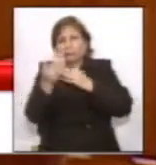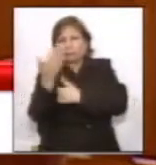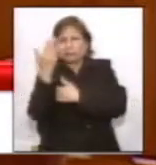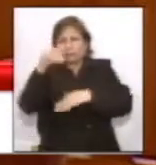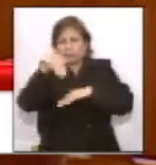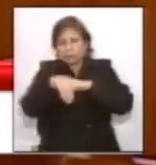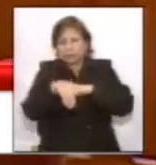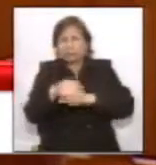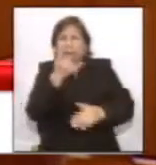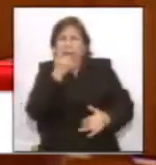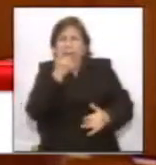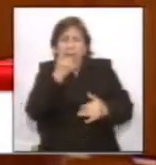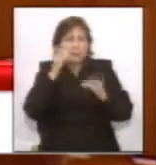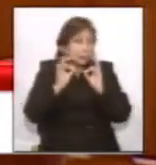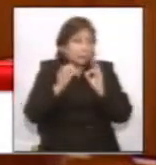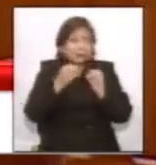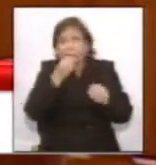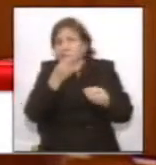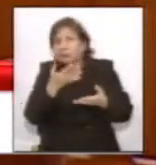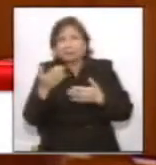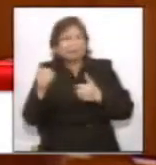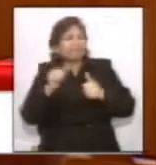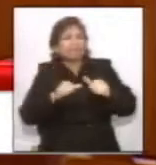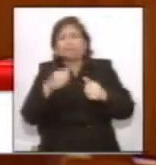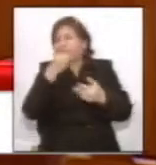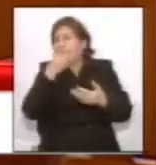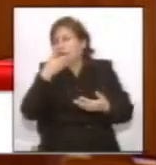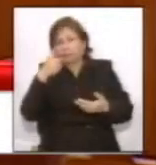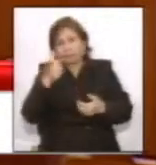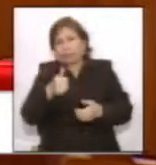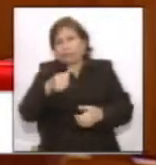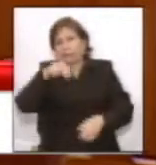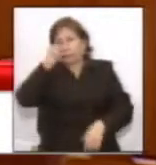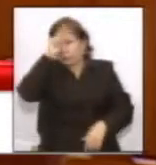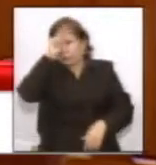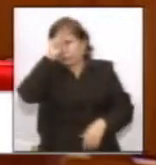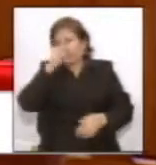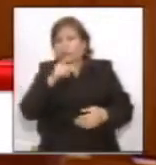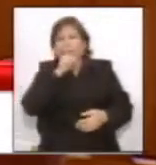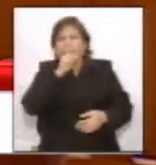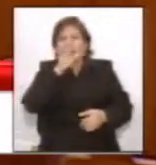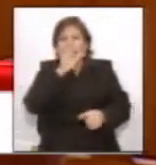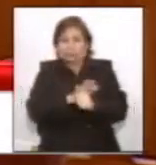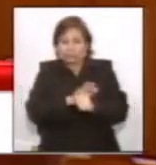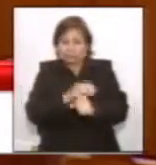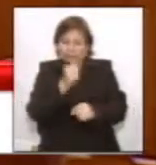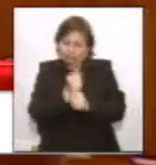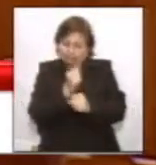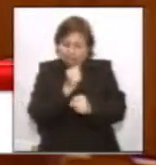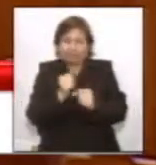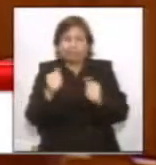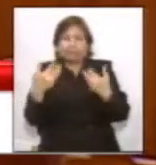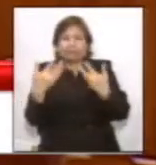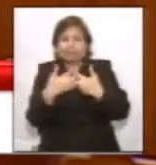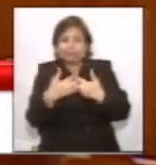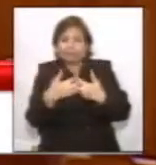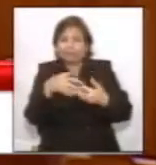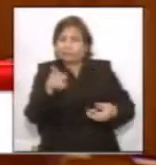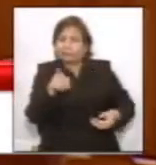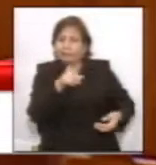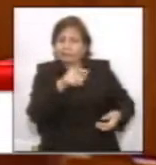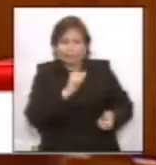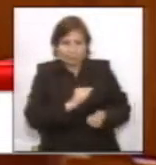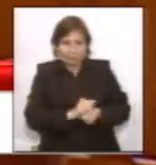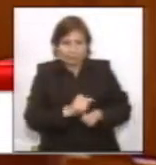con errores, pero siempre con la voluntad de hacer lo mejor por el Perú. Mi compromiso es trabajar de la mano con ustedes